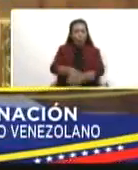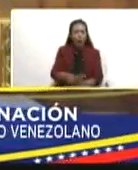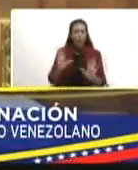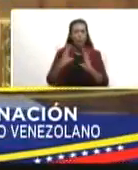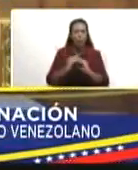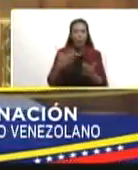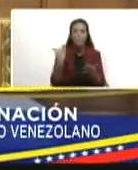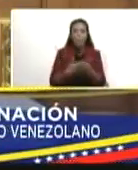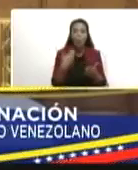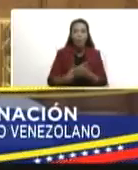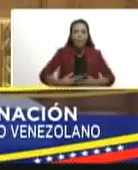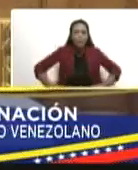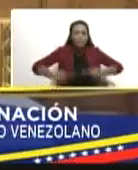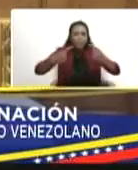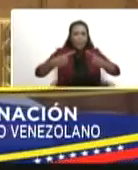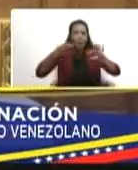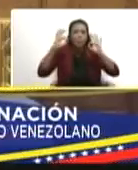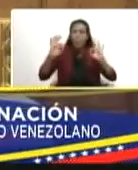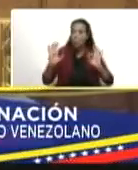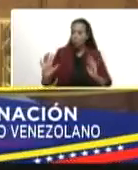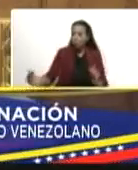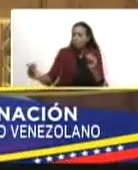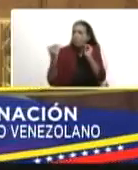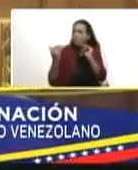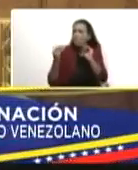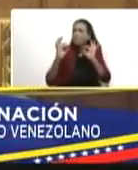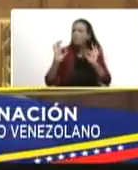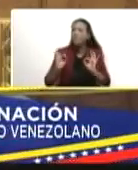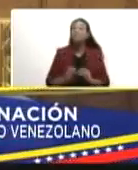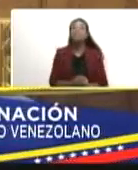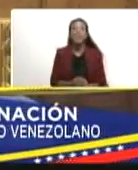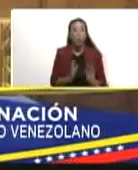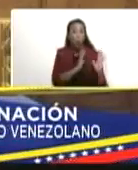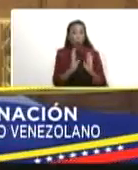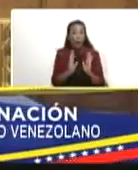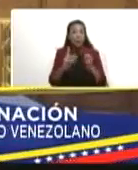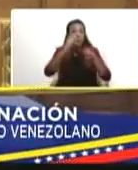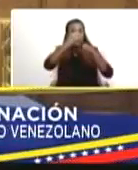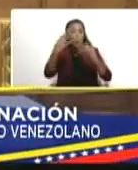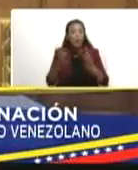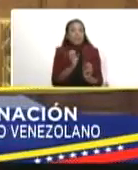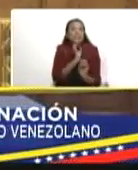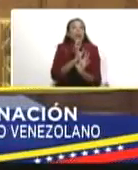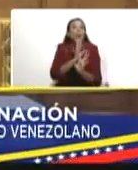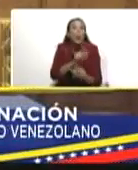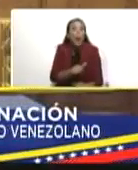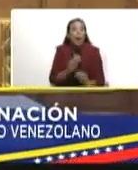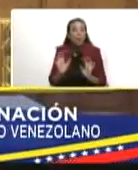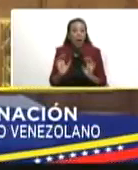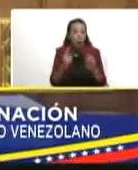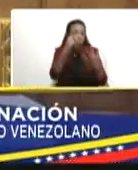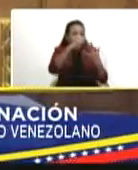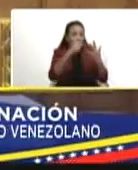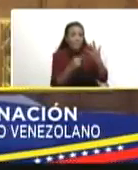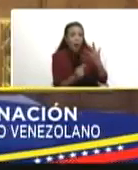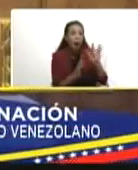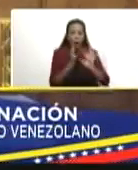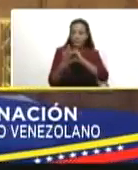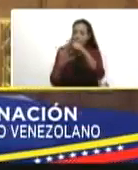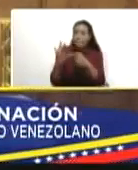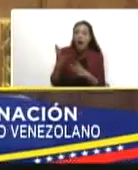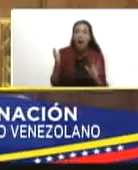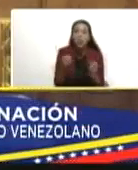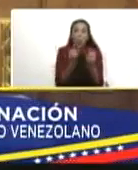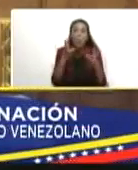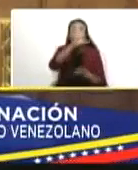toda prueba y en todo momento se cuentan con los dedos esta mano el